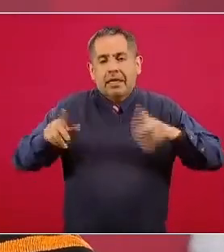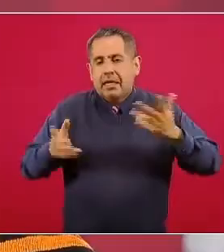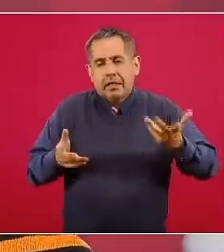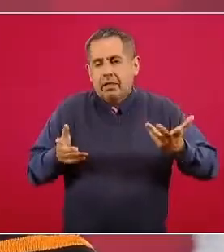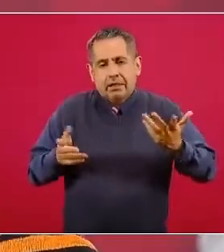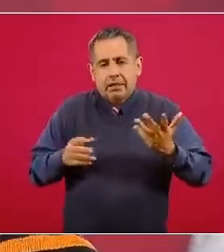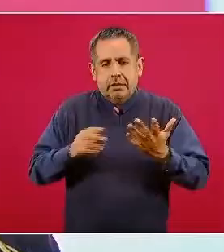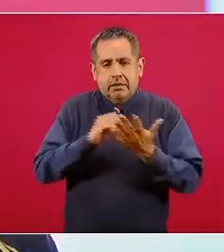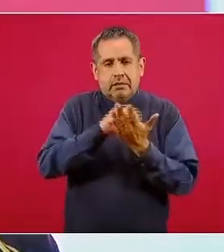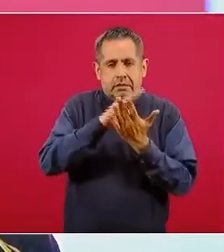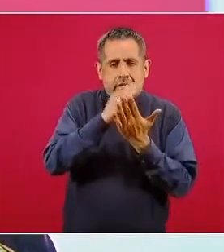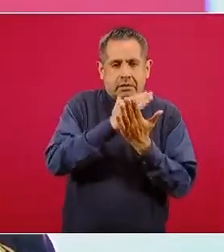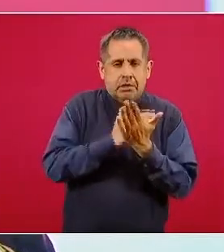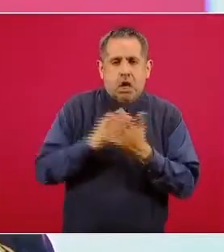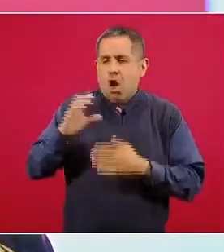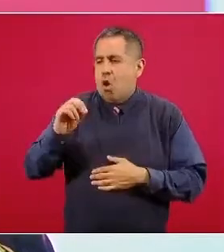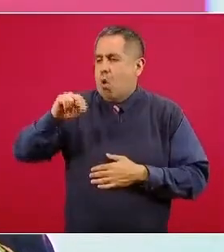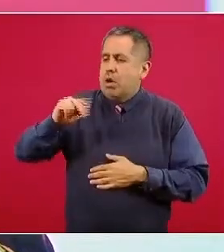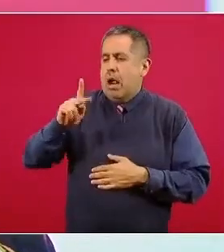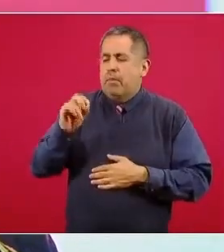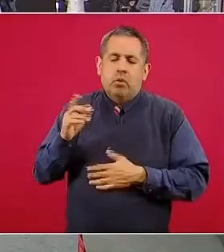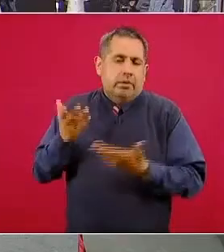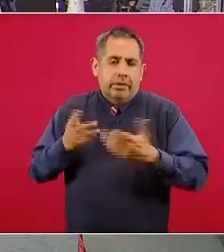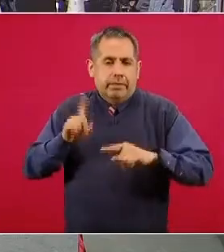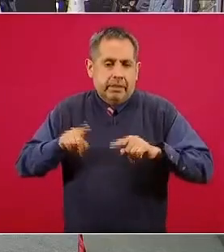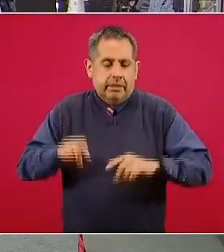en los cálculos de población de CONAPO.